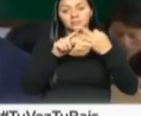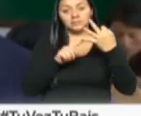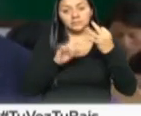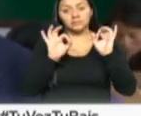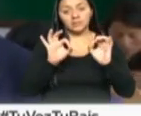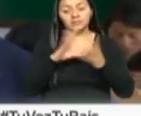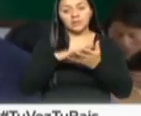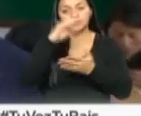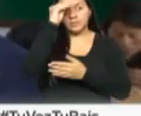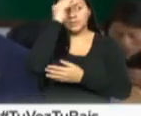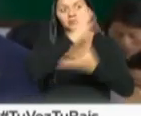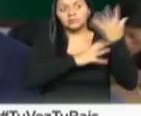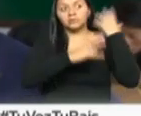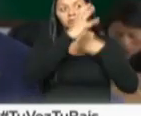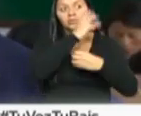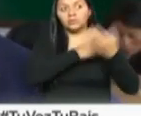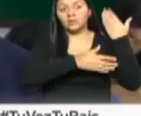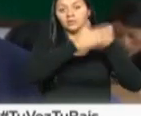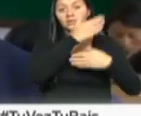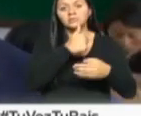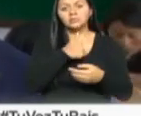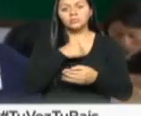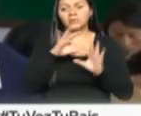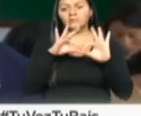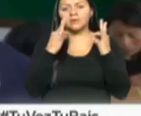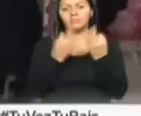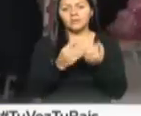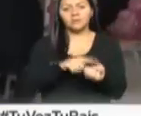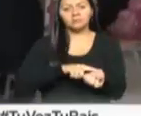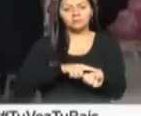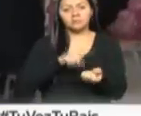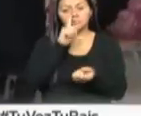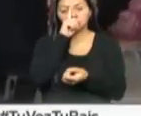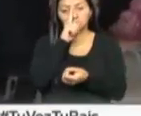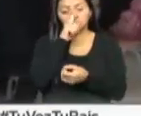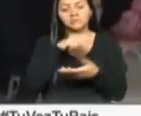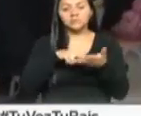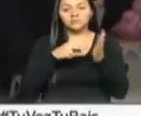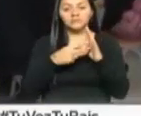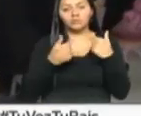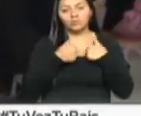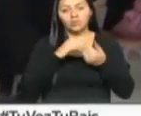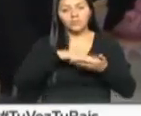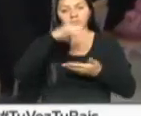originarios, venimos descendientes de las raíces indígenas. Para optimizar este